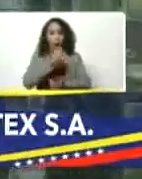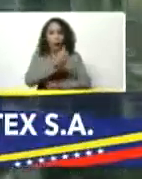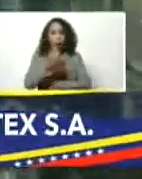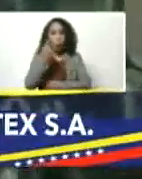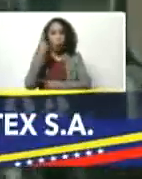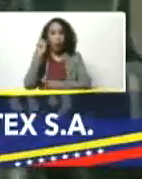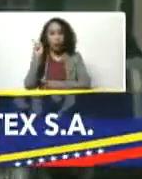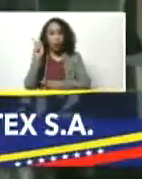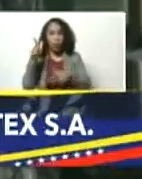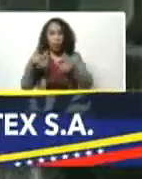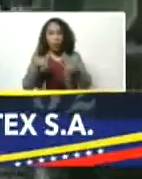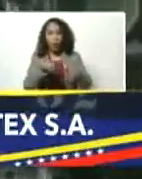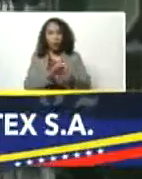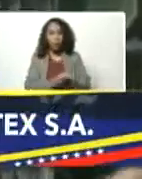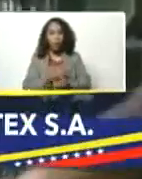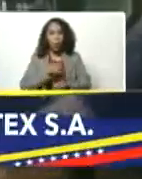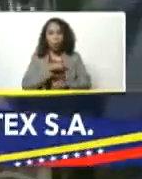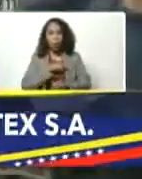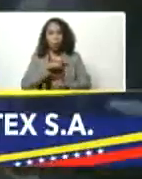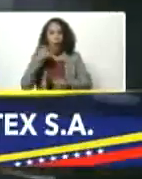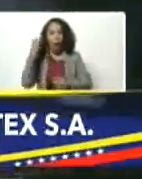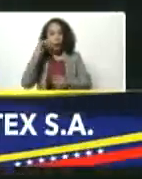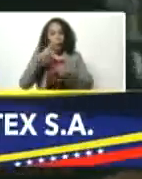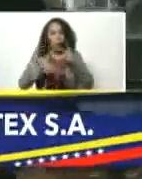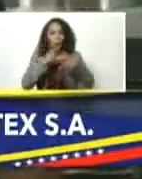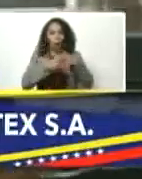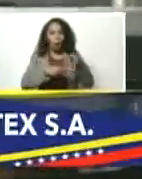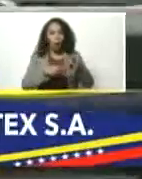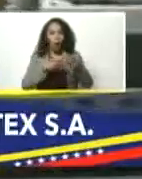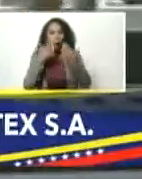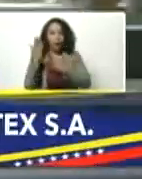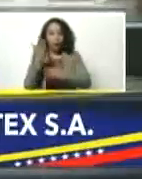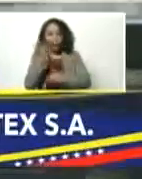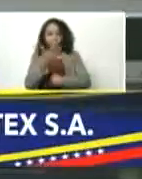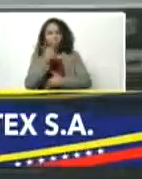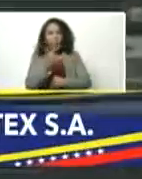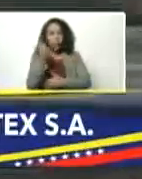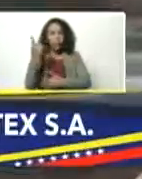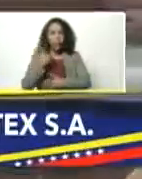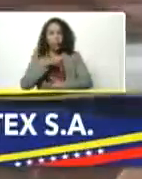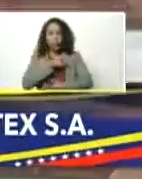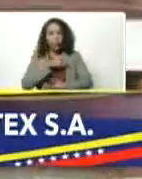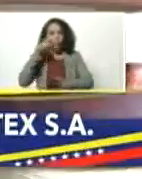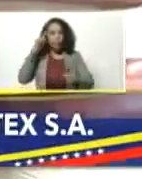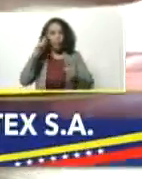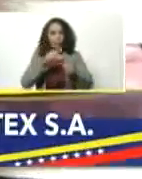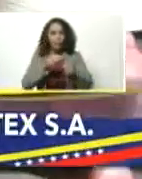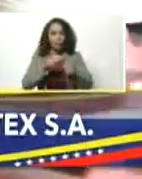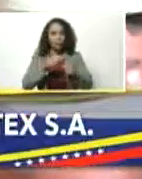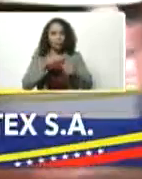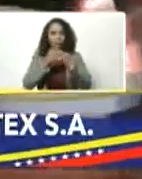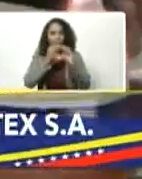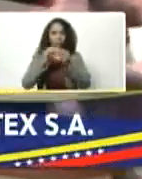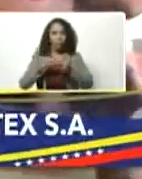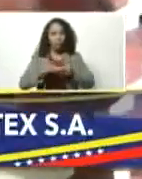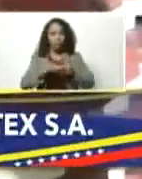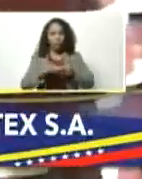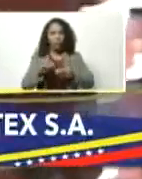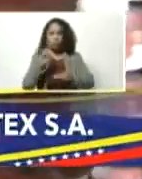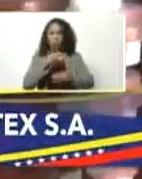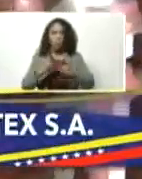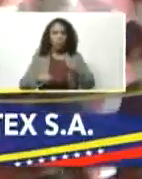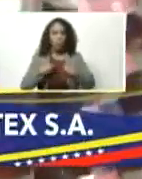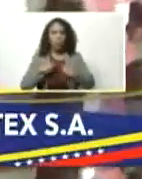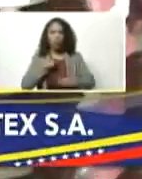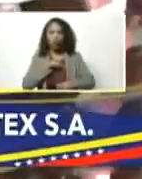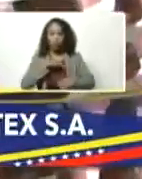estos espacios, nosotros estamos produciendo. Y así como usted dice que somos objetos y sujetos de crítica, no se preocupe,